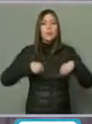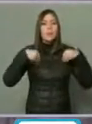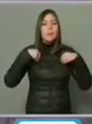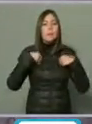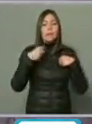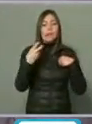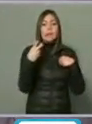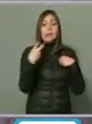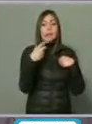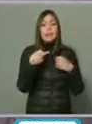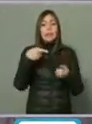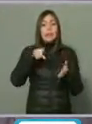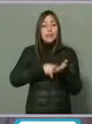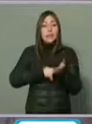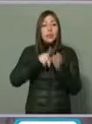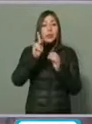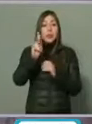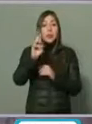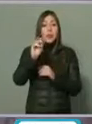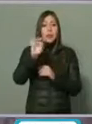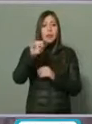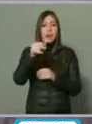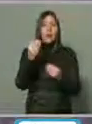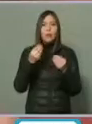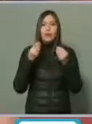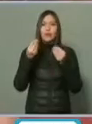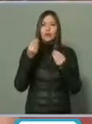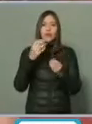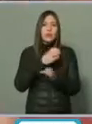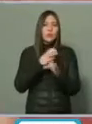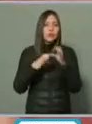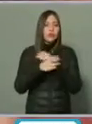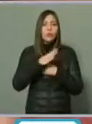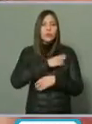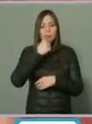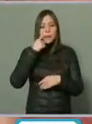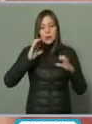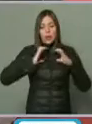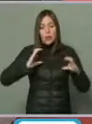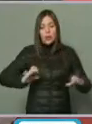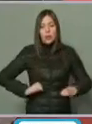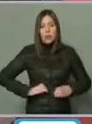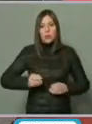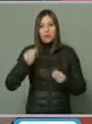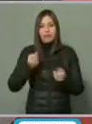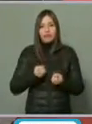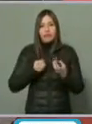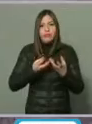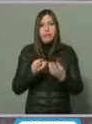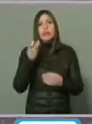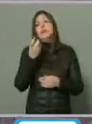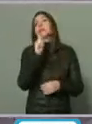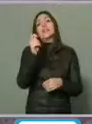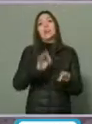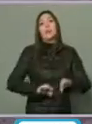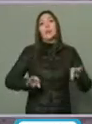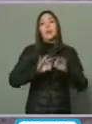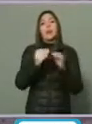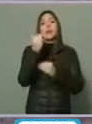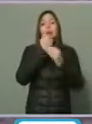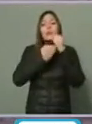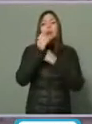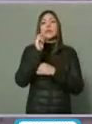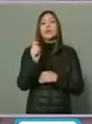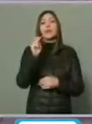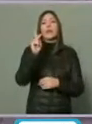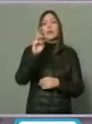muchas intervenciones a nivel del organismo, de tal manera que es fundamental ingerirla. Entonces, bueno, ¿qué es una proteína?